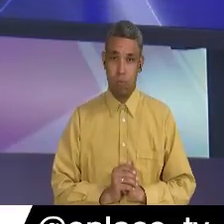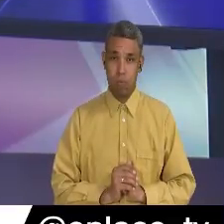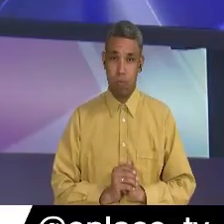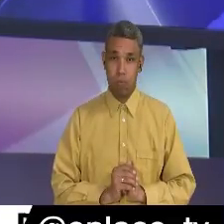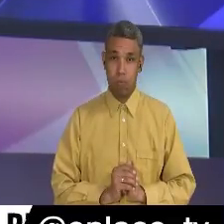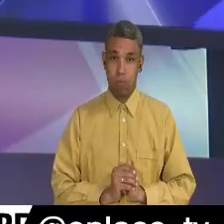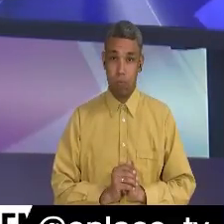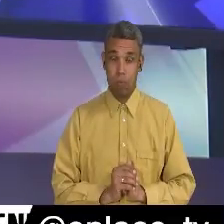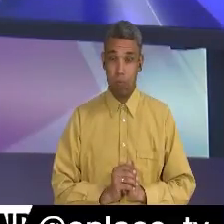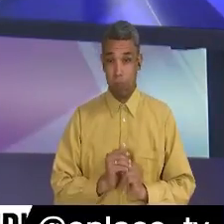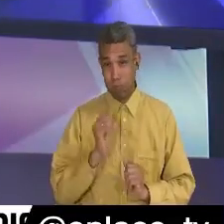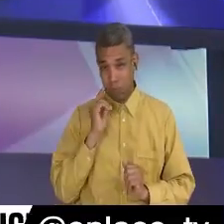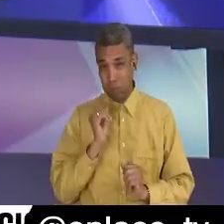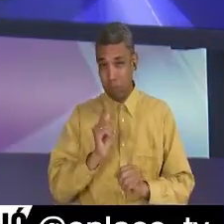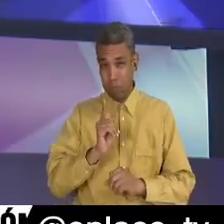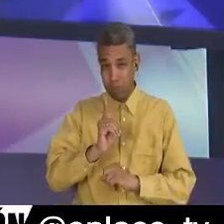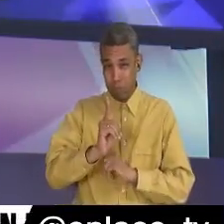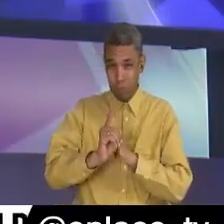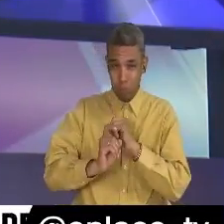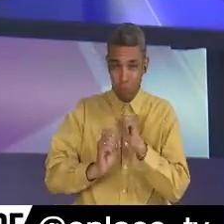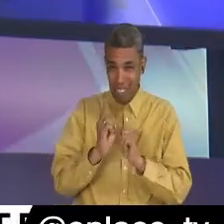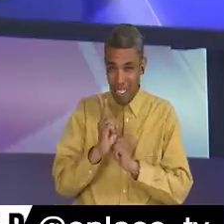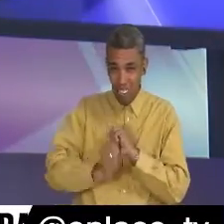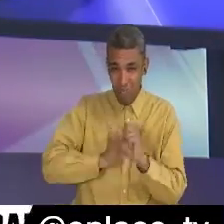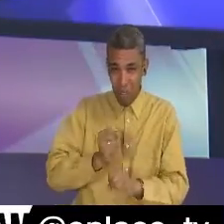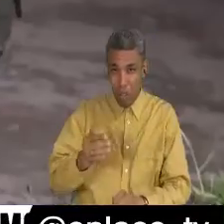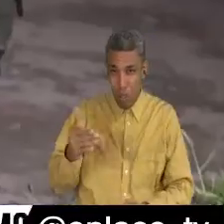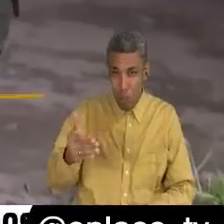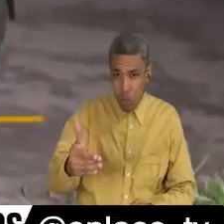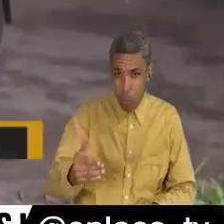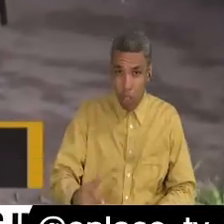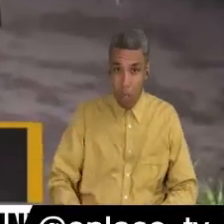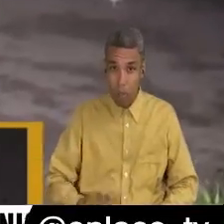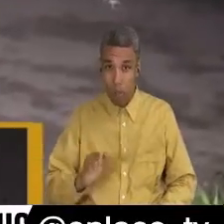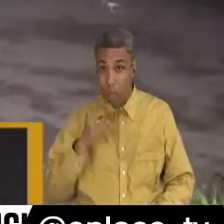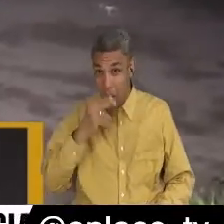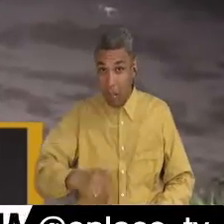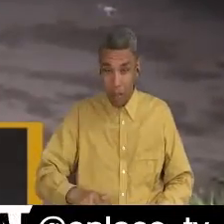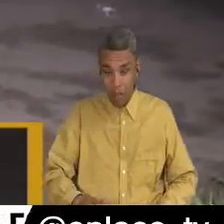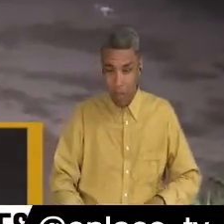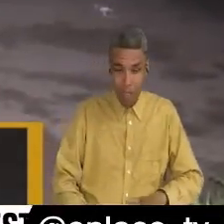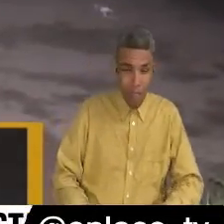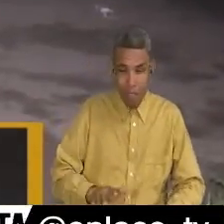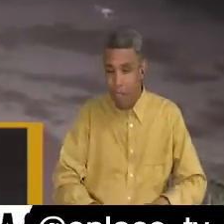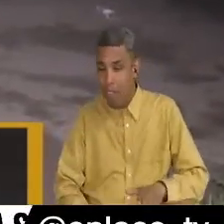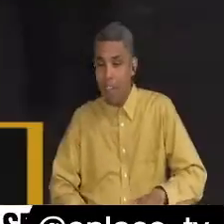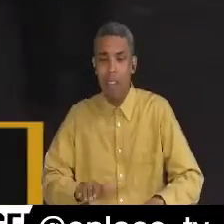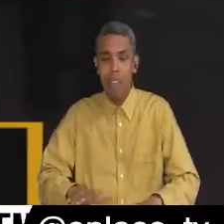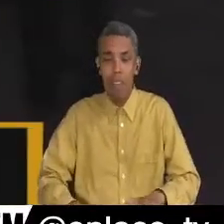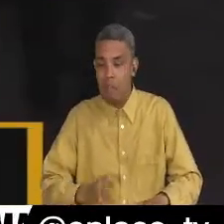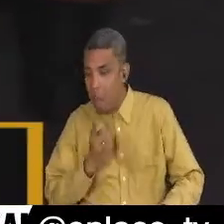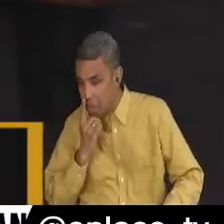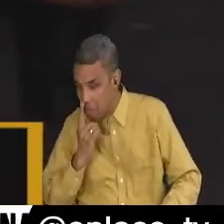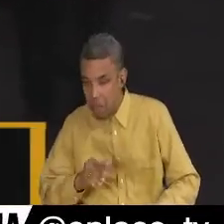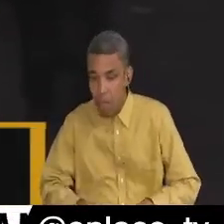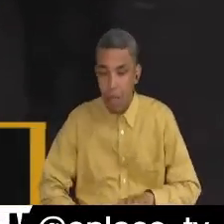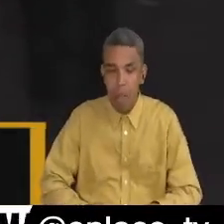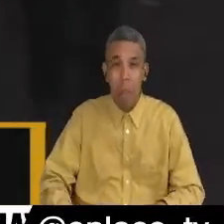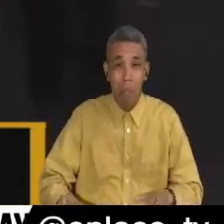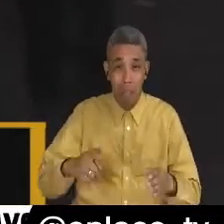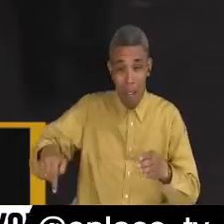Rafael. El niño habría caído en un hueco lleno de agua. Un menor de 22 meses falleció ahogado en la meseta de San Rafael